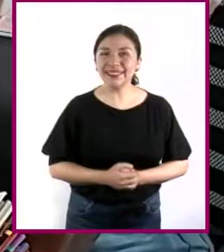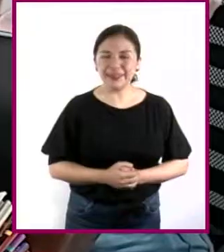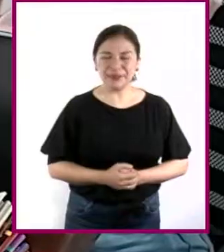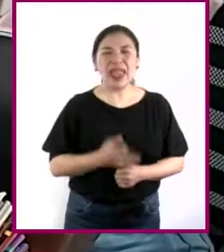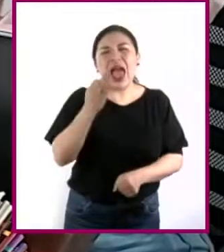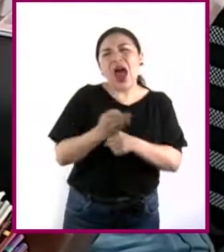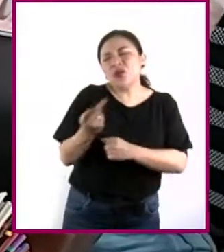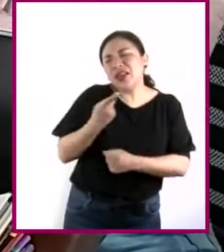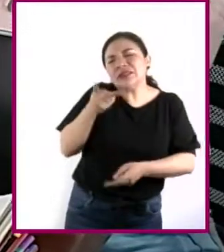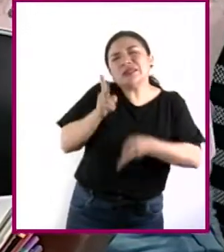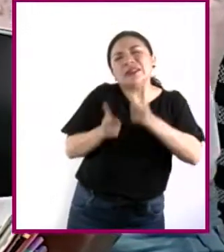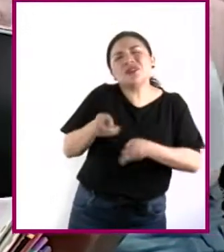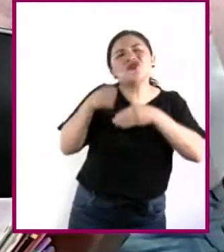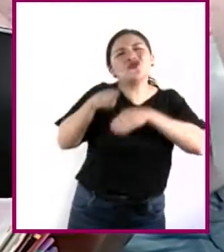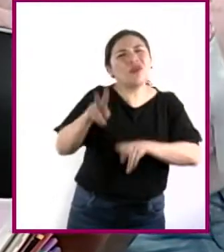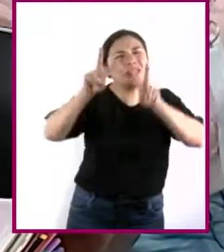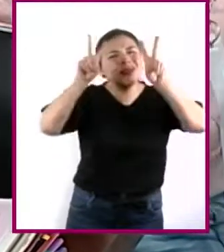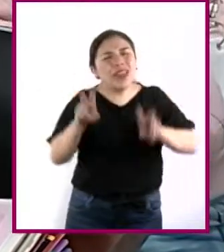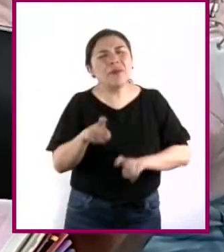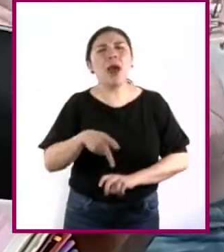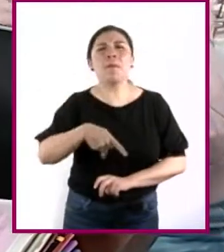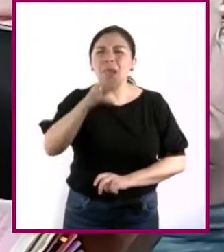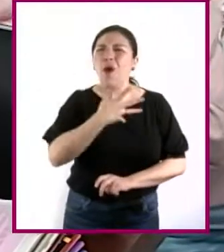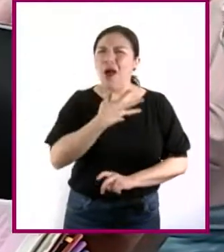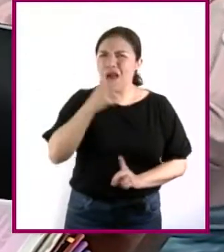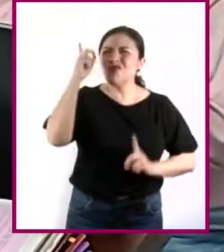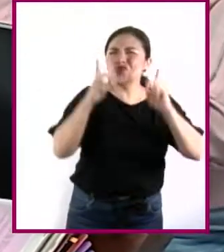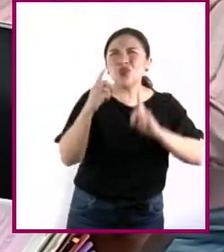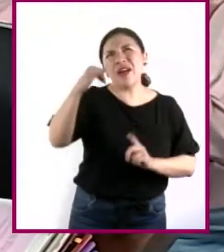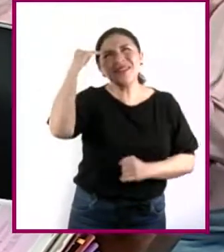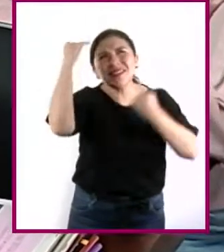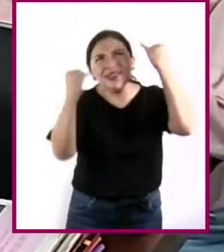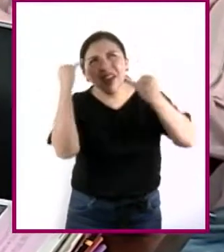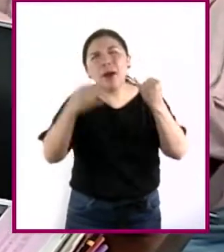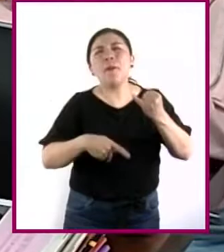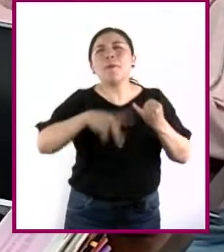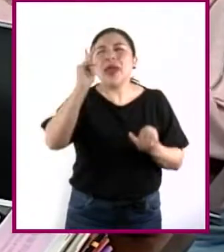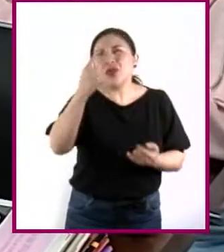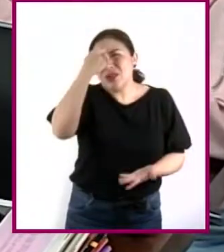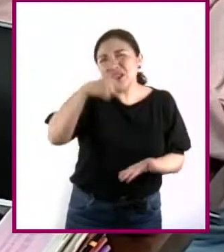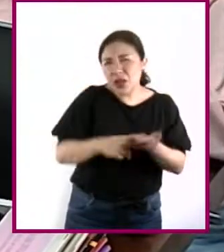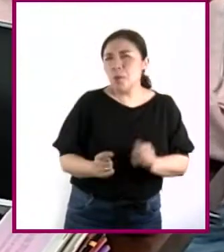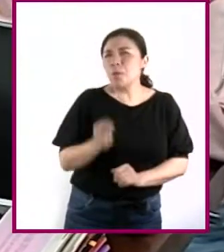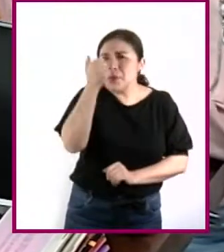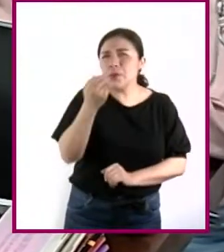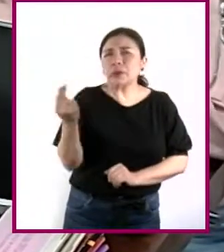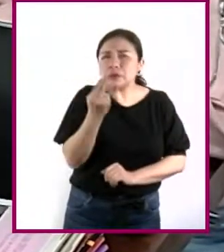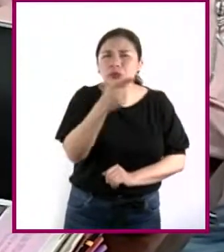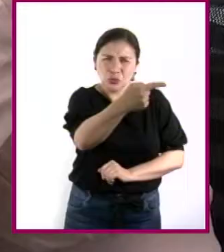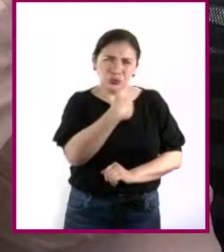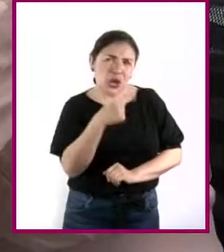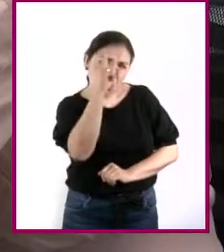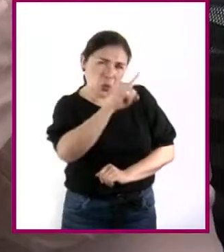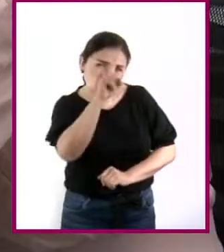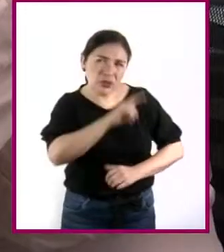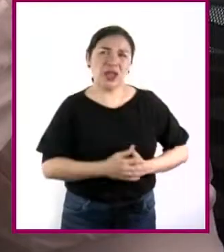Estamos platicando un poco acerca del tema y tenemos algunas ideas, pero creemos que es conveniente que mejor nos orientes.